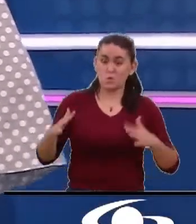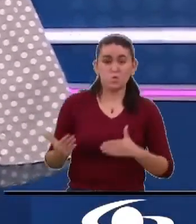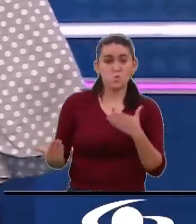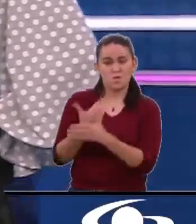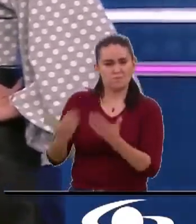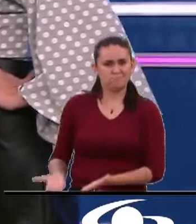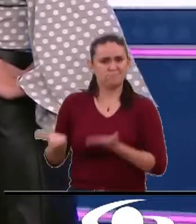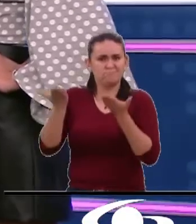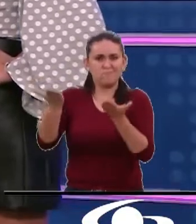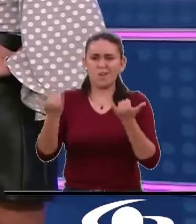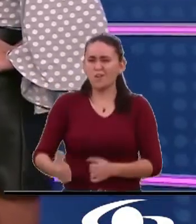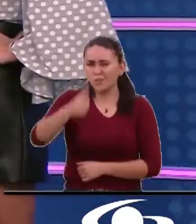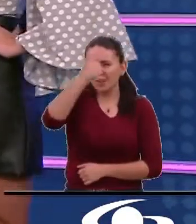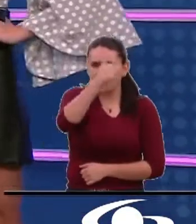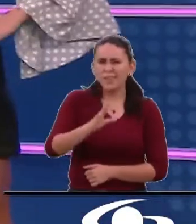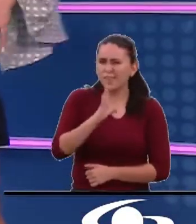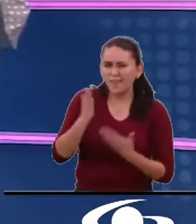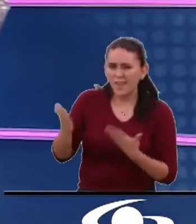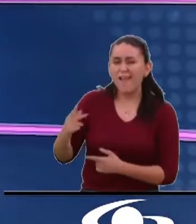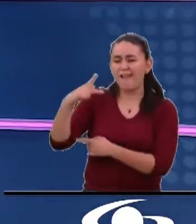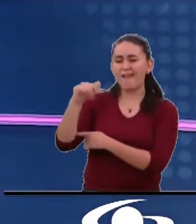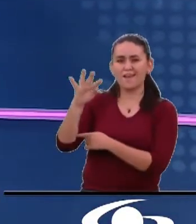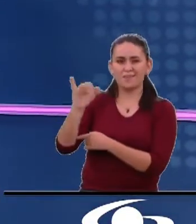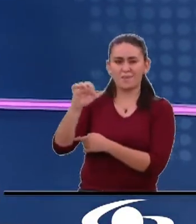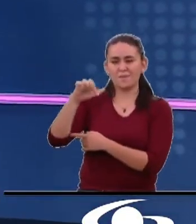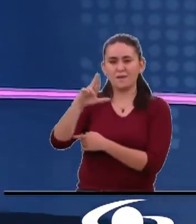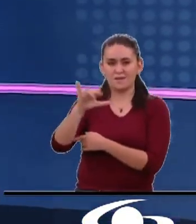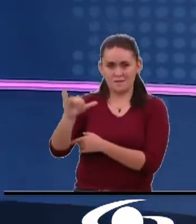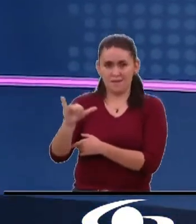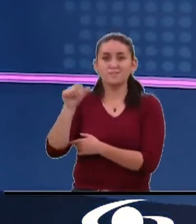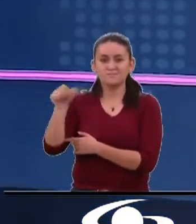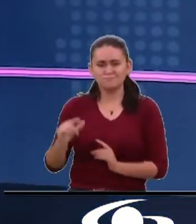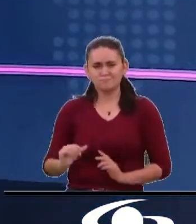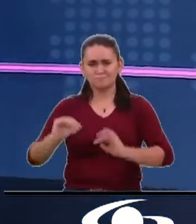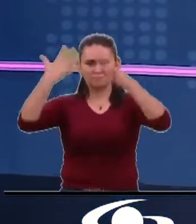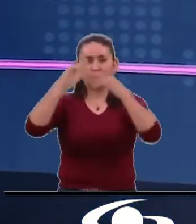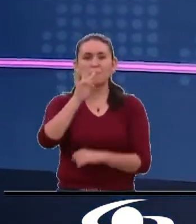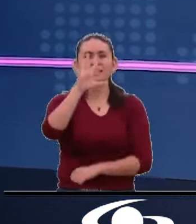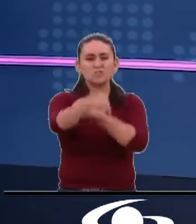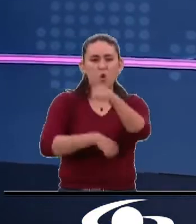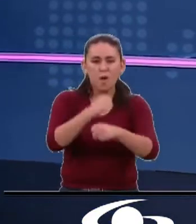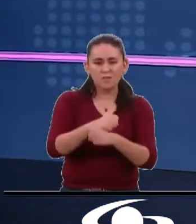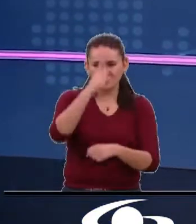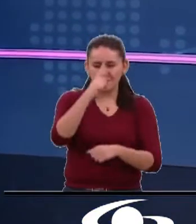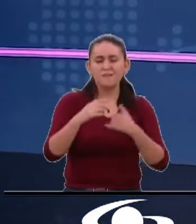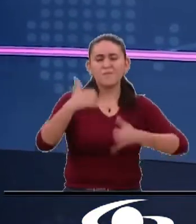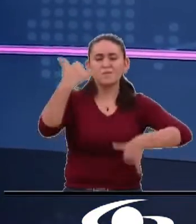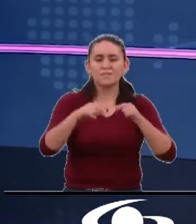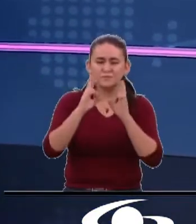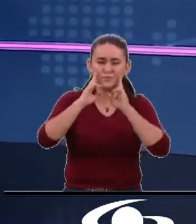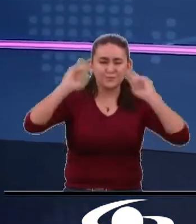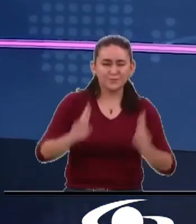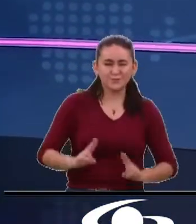lanzamiento para esta tarde de domingo corre por cuenta de Katy Perry, quien se une a la celebración de los 25 años de Pokémon con la